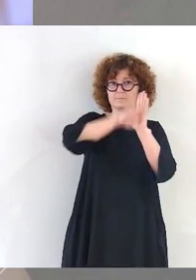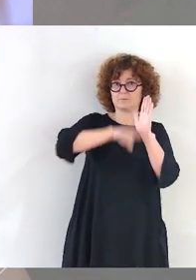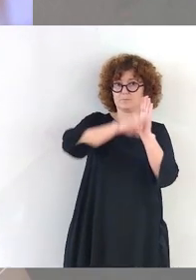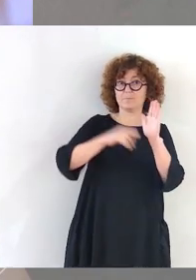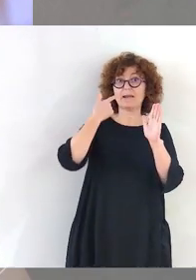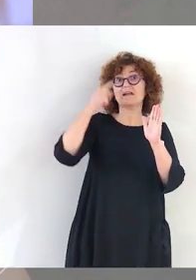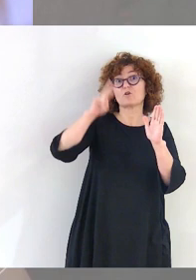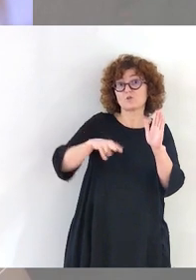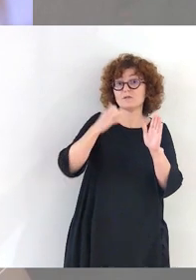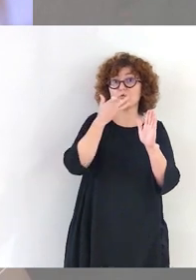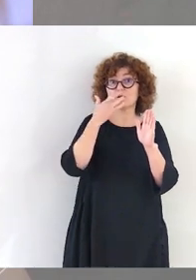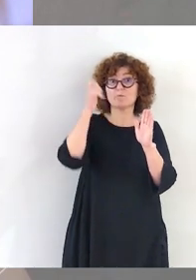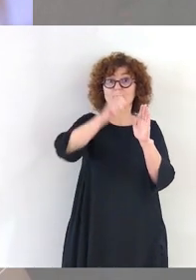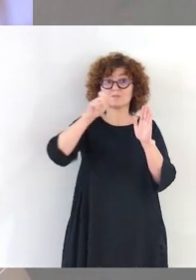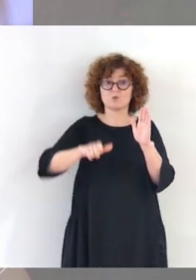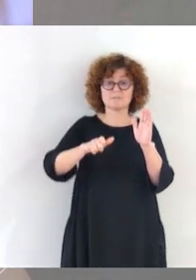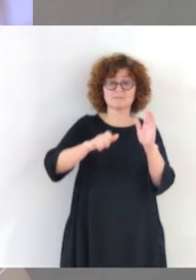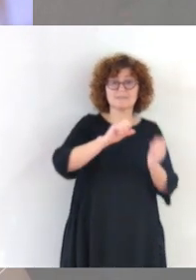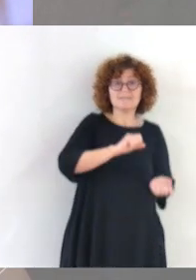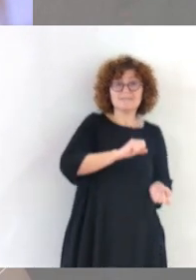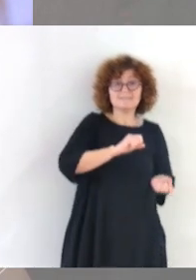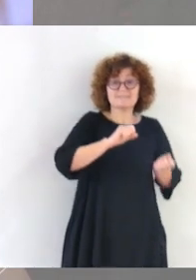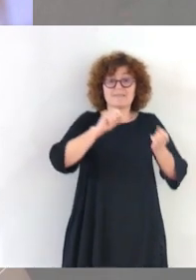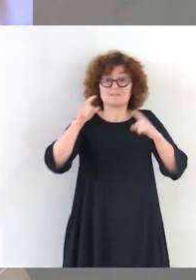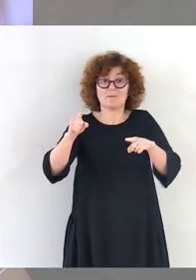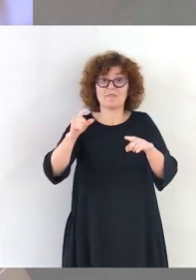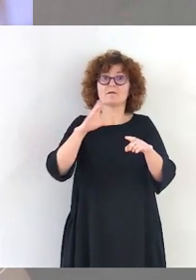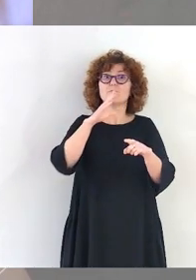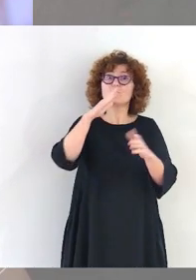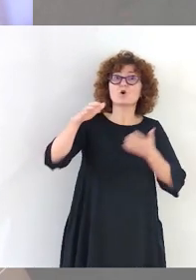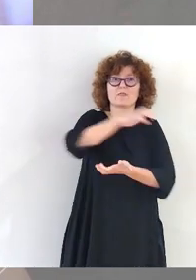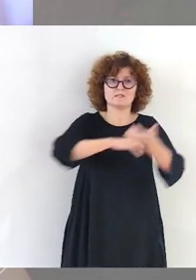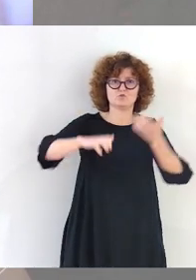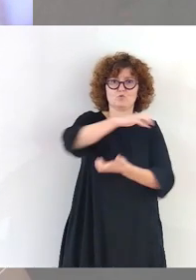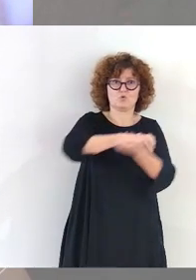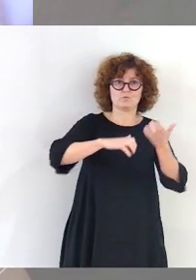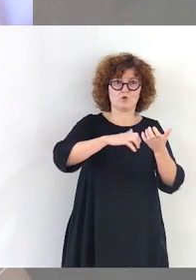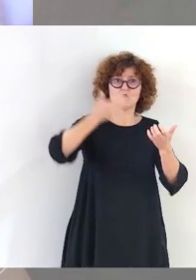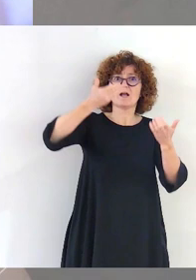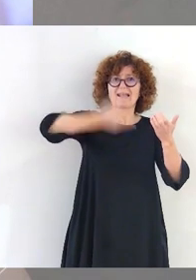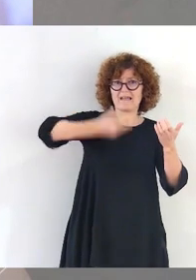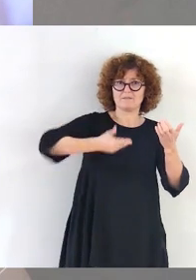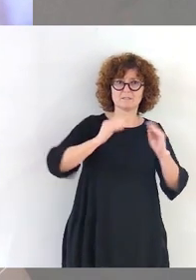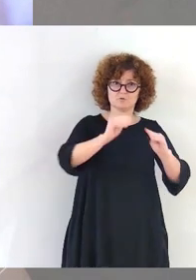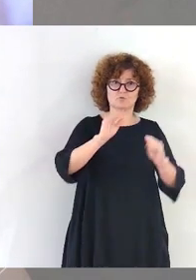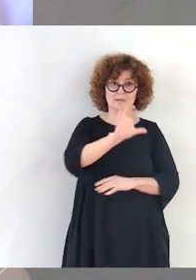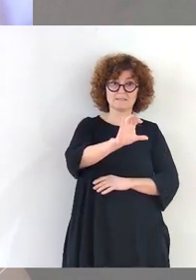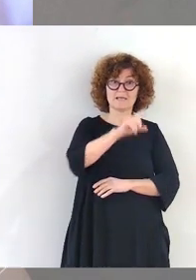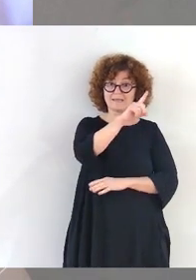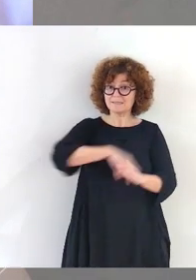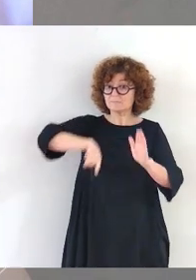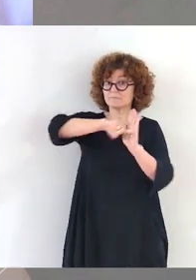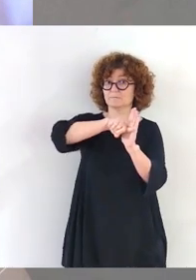a las personas que se desplazan por serios disturbios en sus países y algunos han incluido ahí